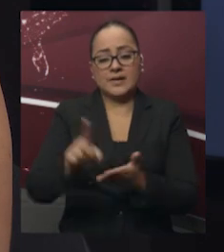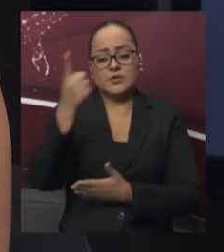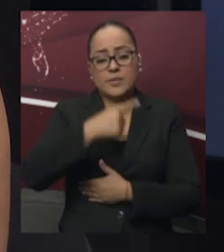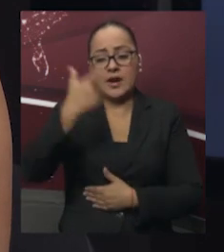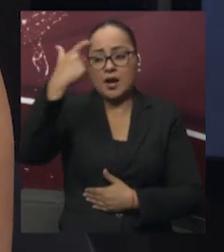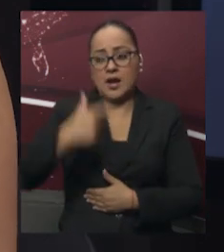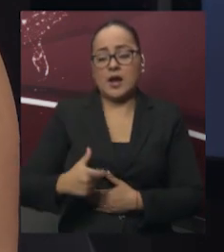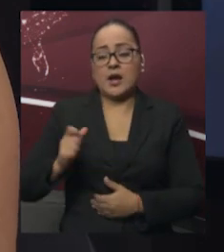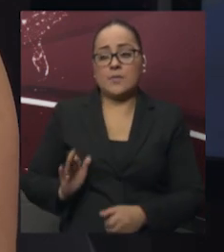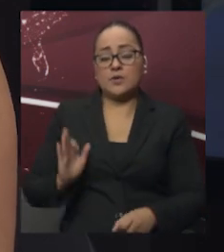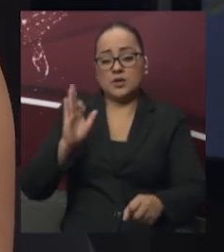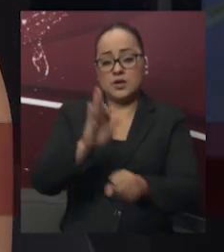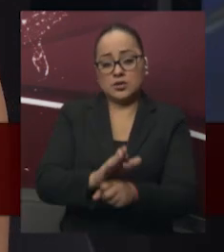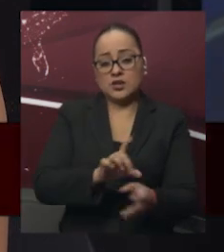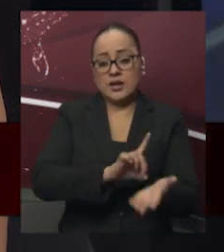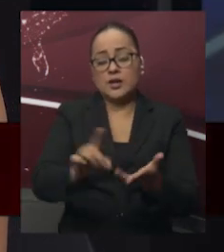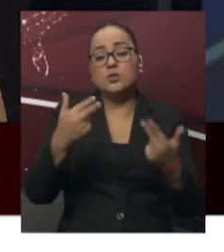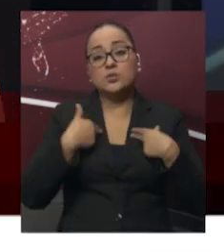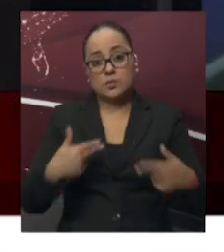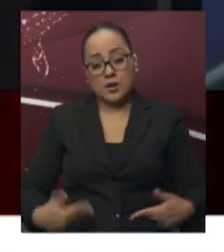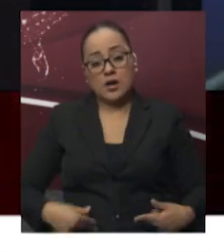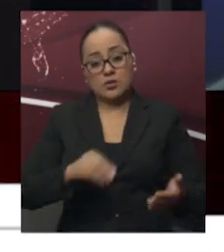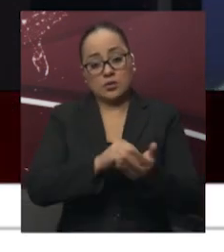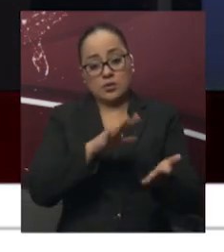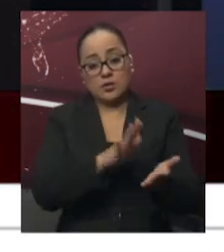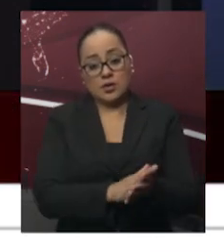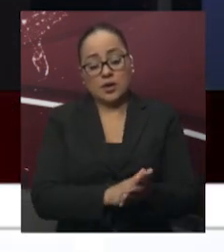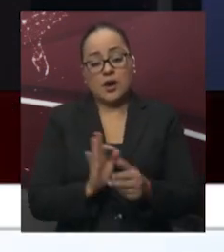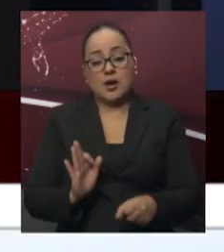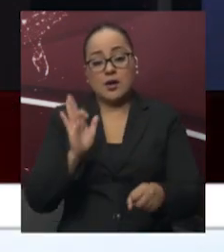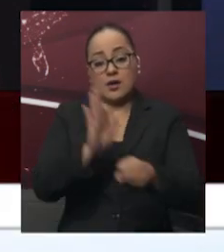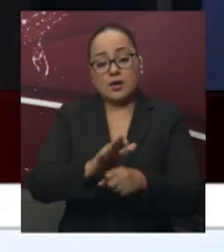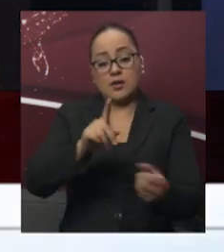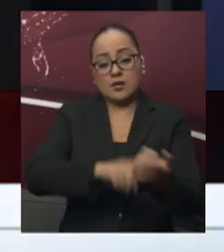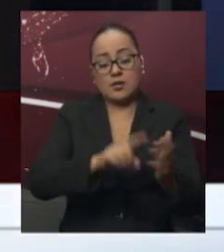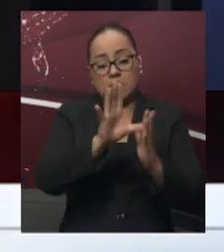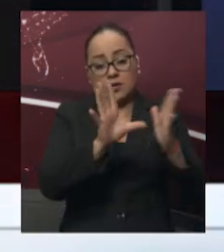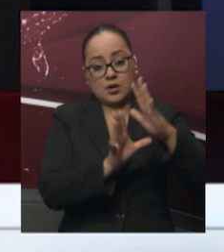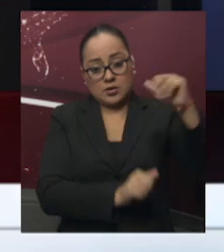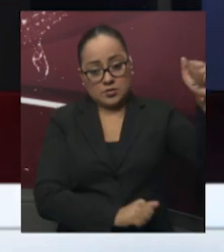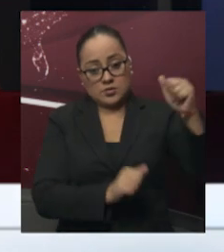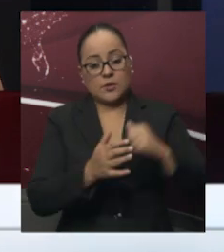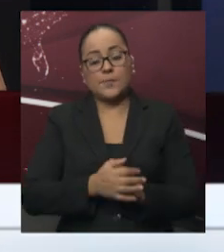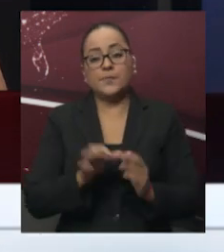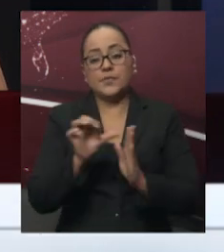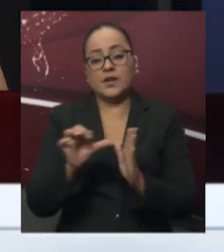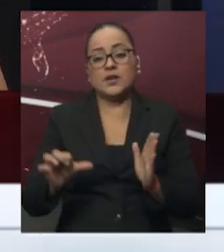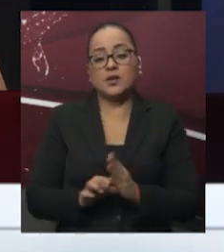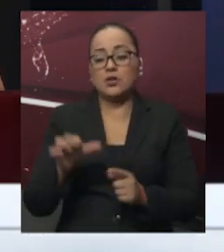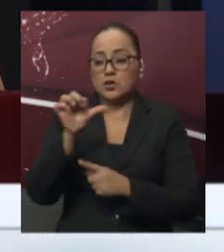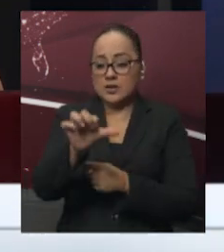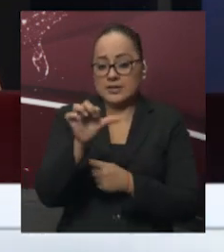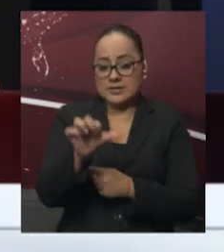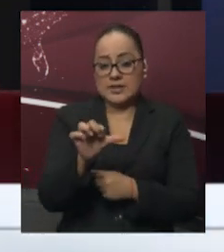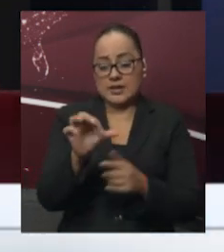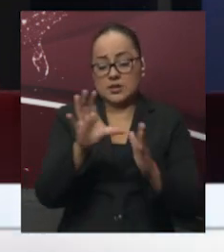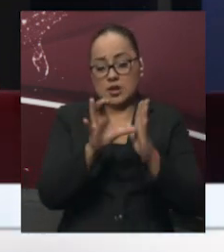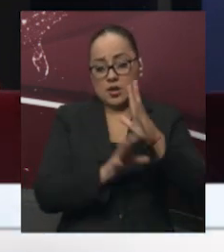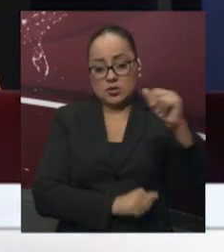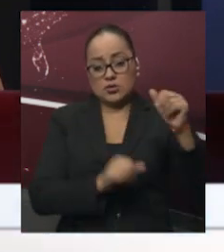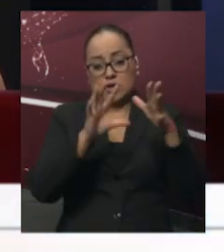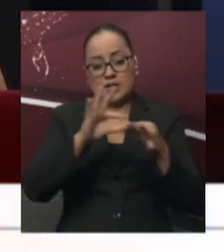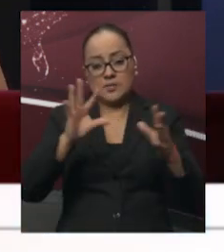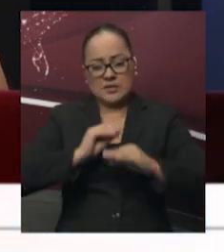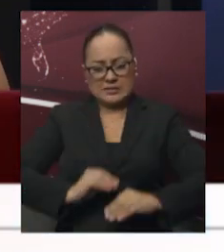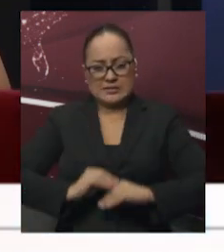datos personales es un derecho humano reconocido y protegido por nuestra Constitución. El artículo 16 constitucional es muy